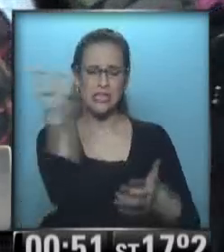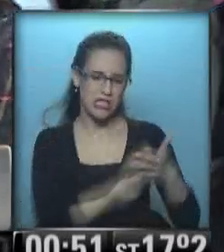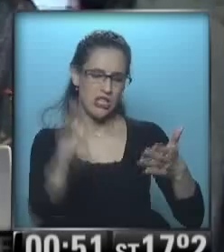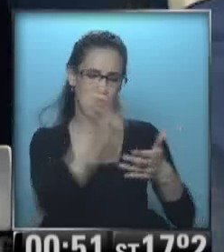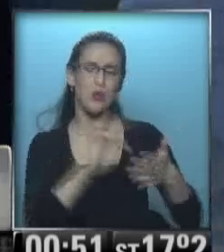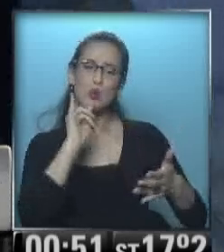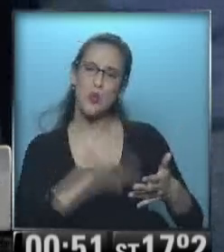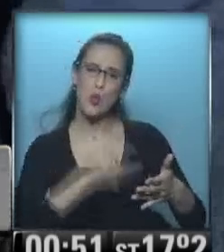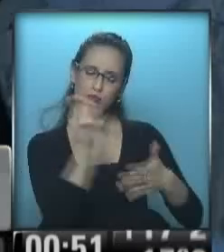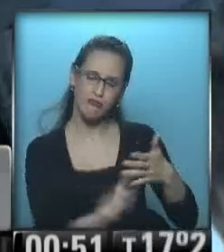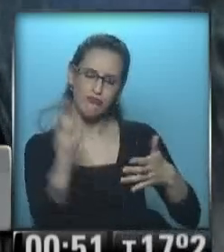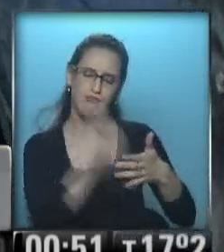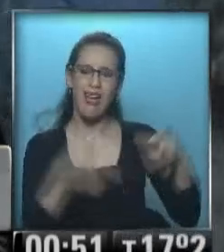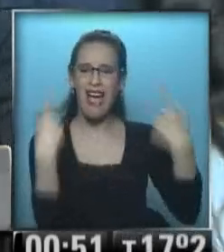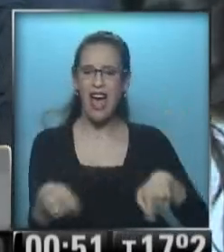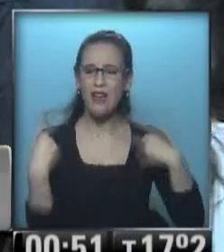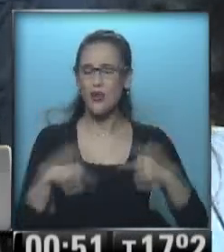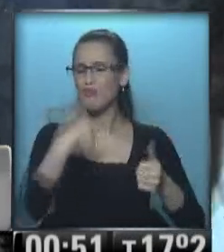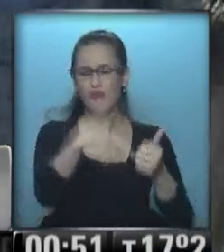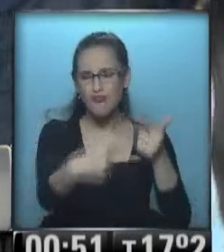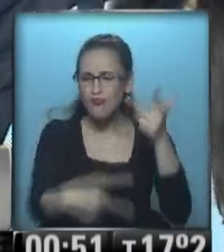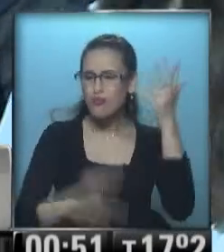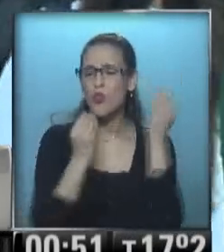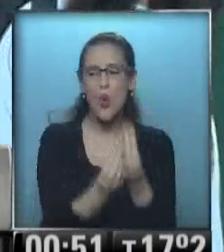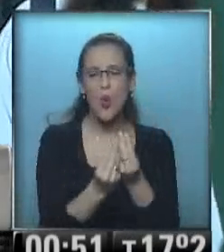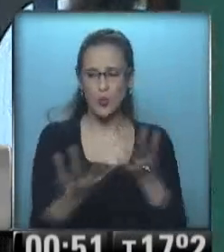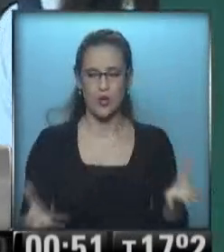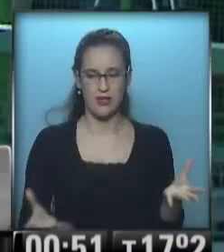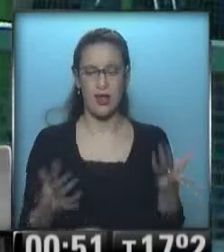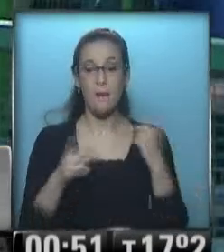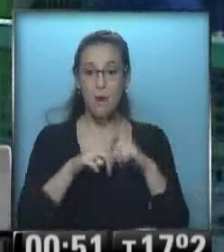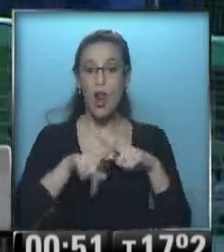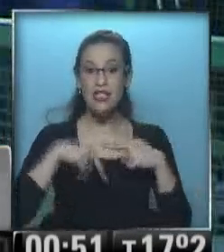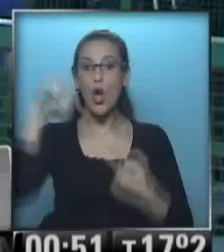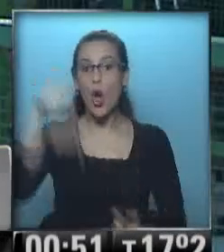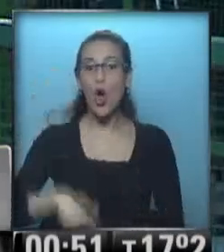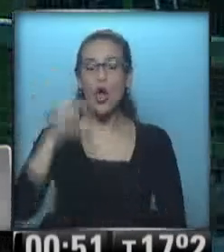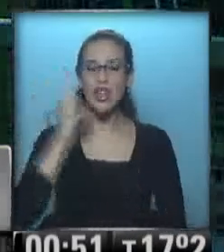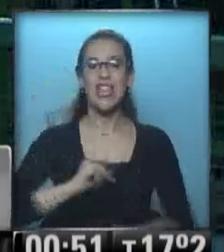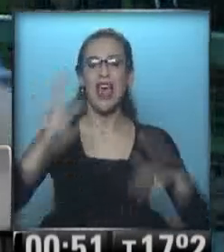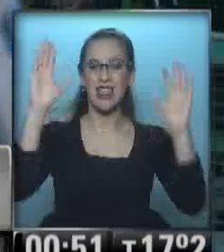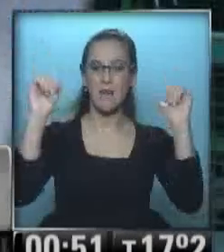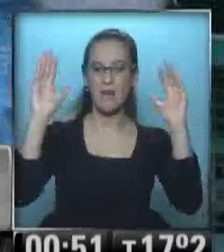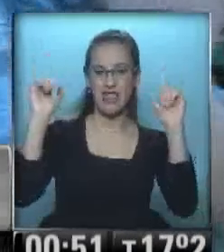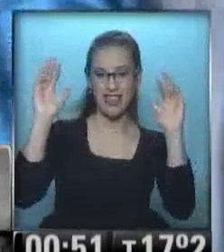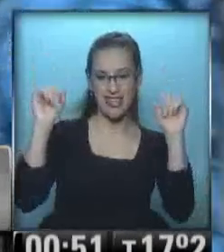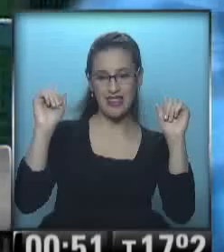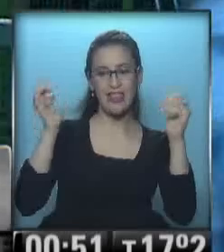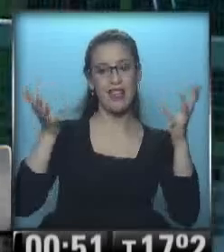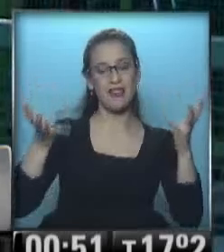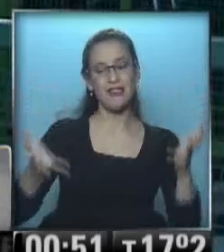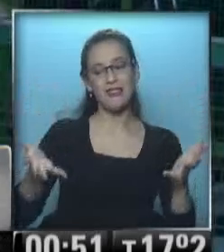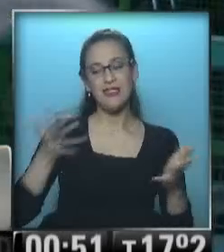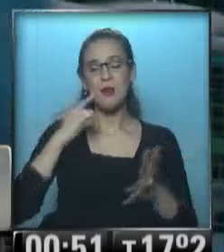centenares de canciones que nos llenaron el alma. Y yo creo que por eso la despedida de esta de Buenos Aires, esta Argentina, que es tan